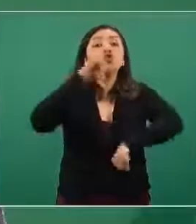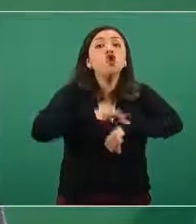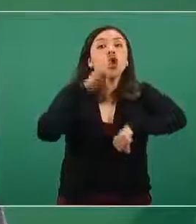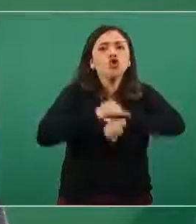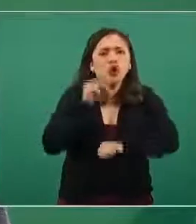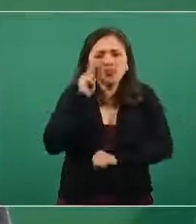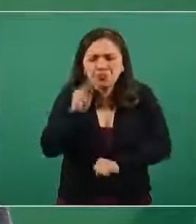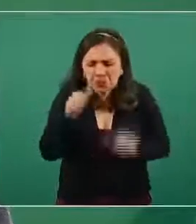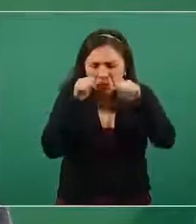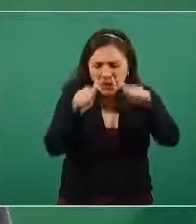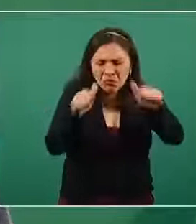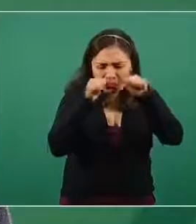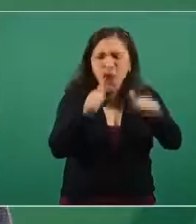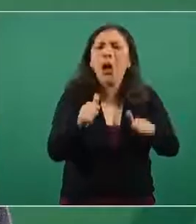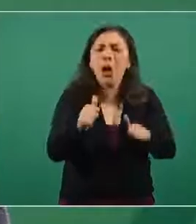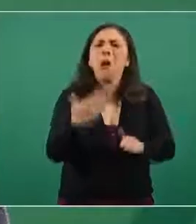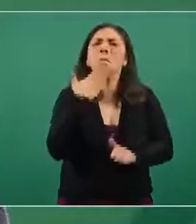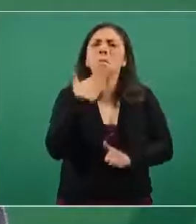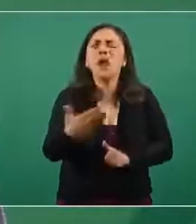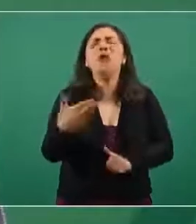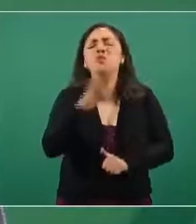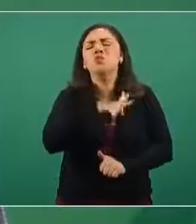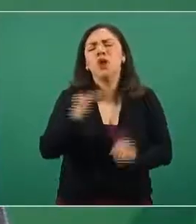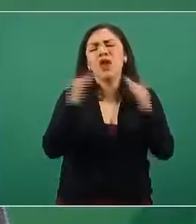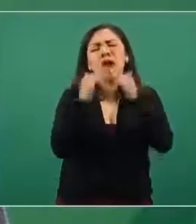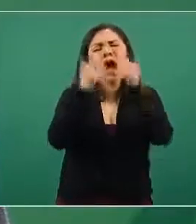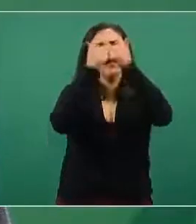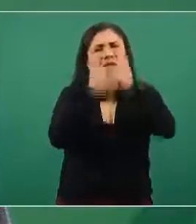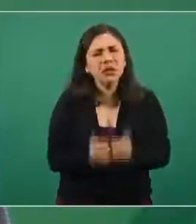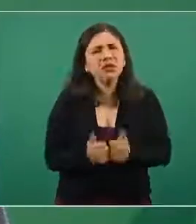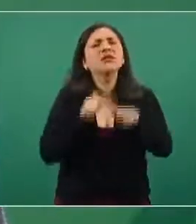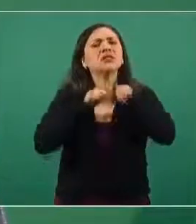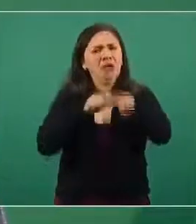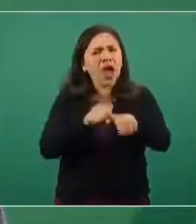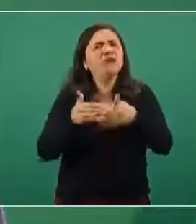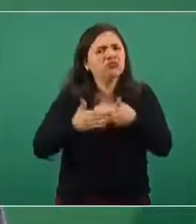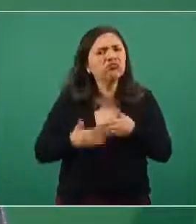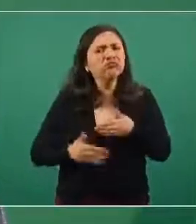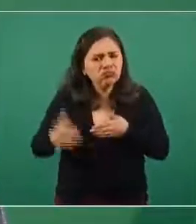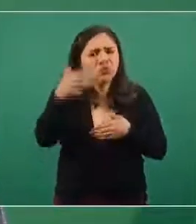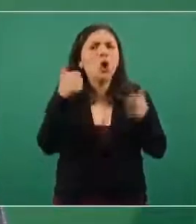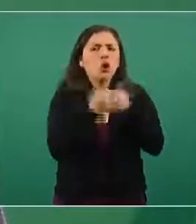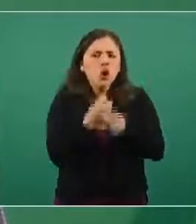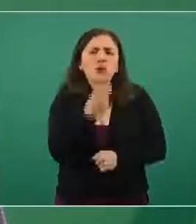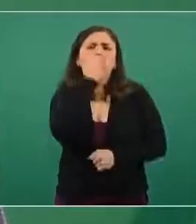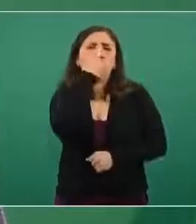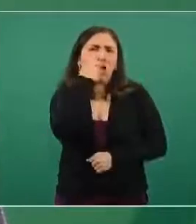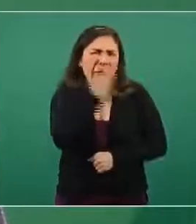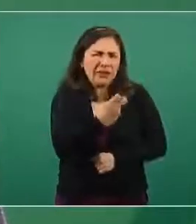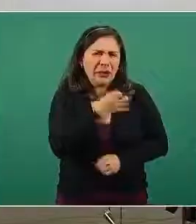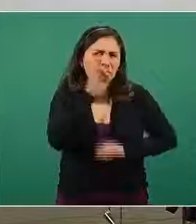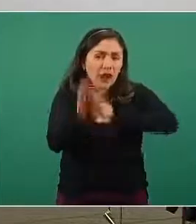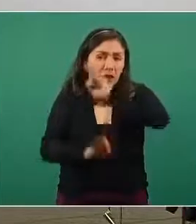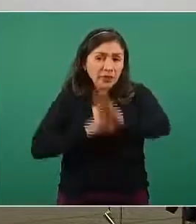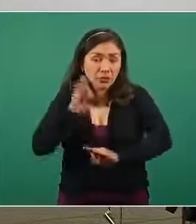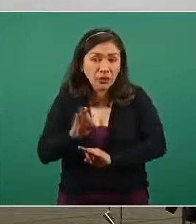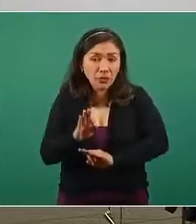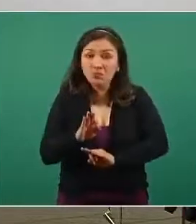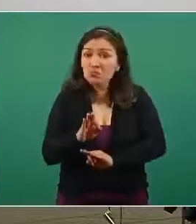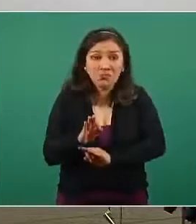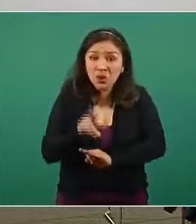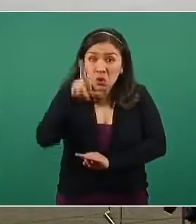y que diga, bueno, esta persona puede seguir en su domicilio, puede tener esta asistencia, puede tener este tipo de tratamiento. Si